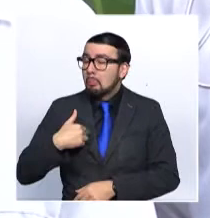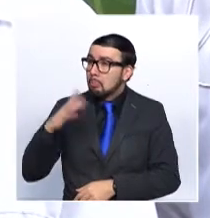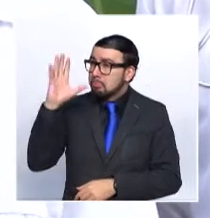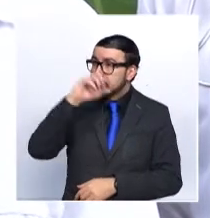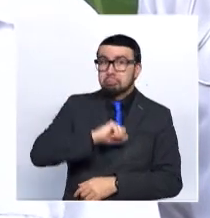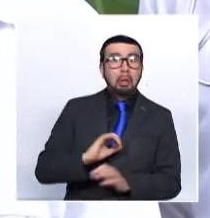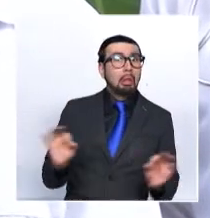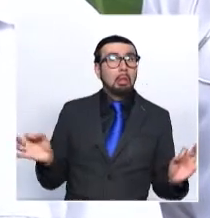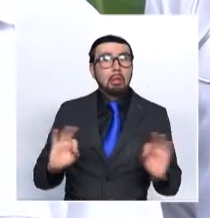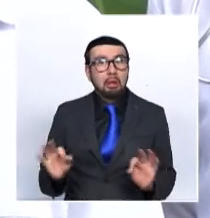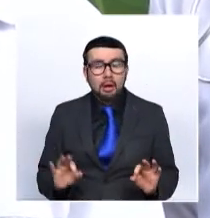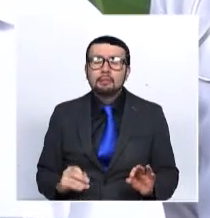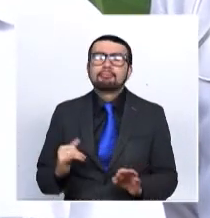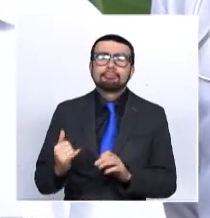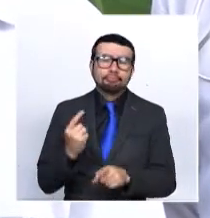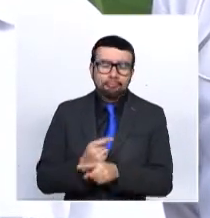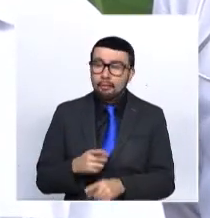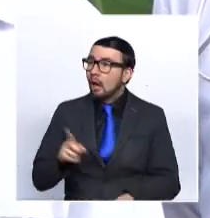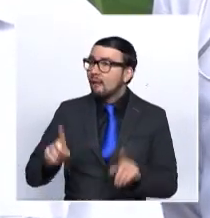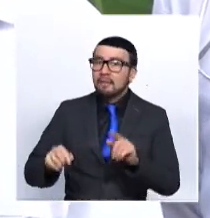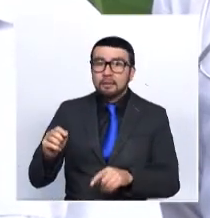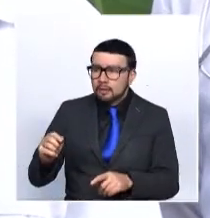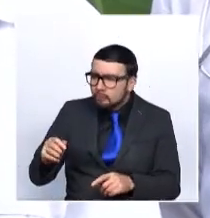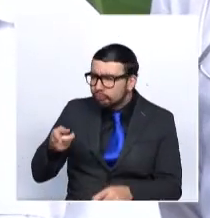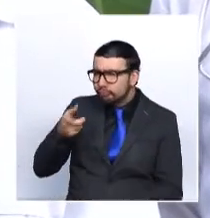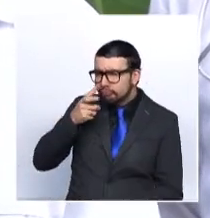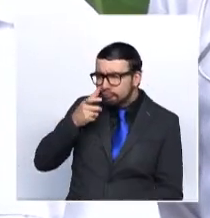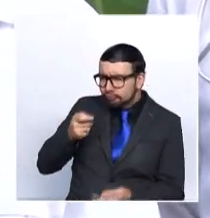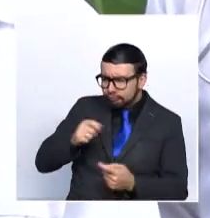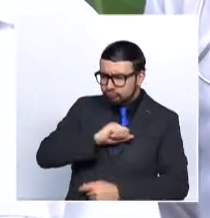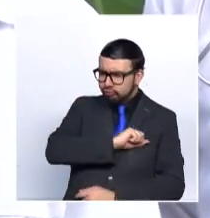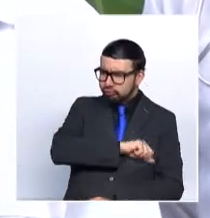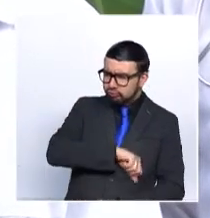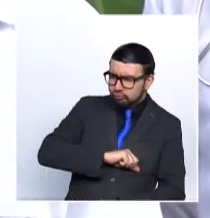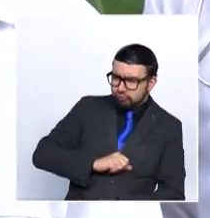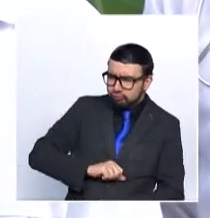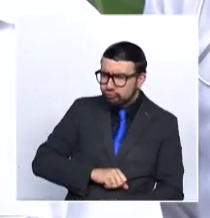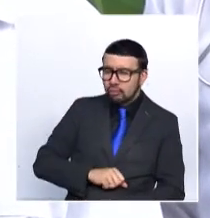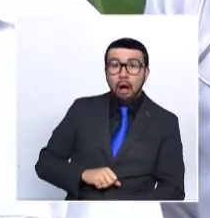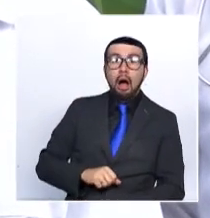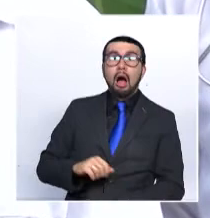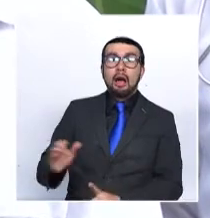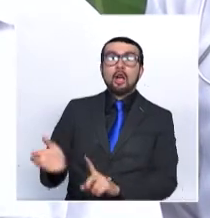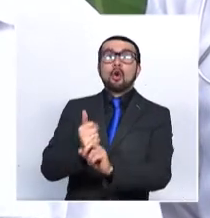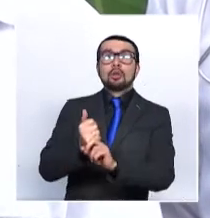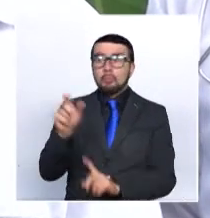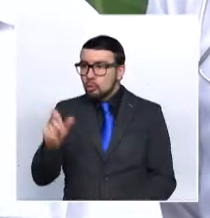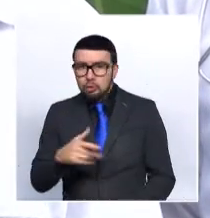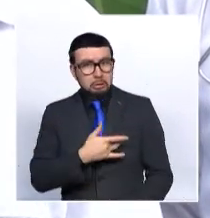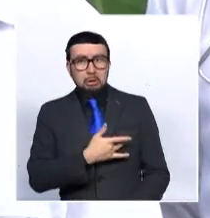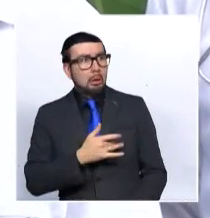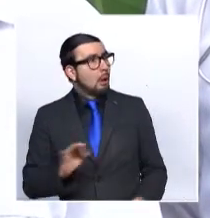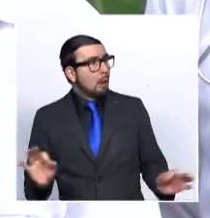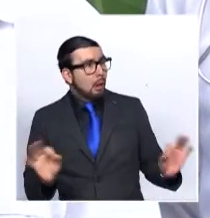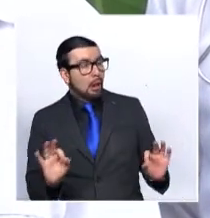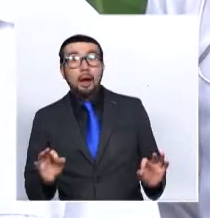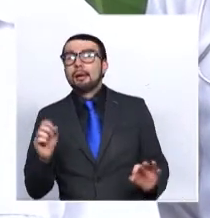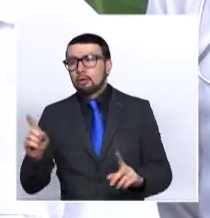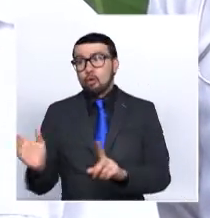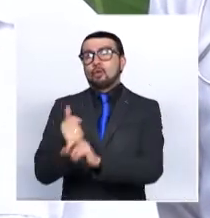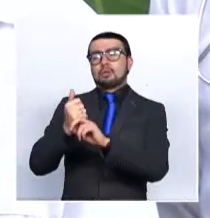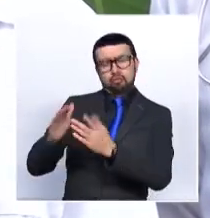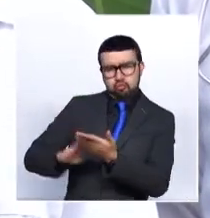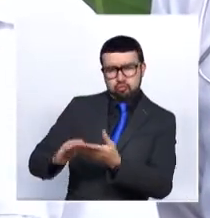muchas cosas nos hemos encontrado de los pacientes sin ningún síntoma y se han podido hacer unas intervenciones rápidas que permitan al paciente tener una vida, digamos, a